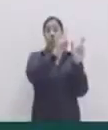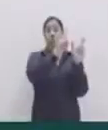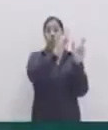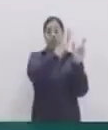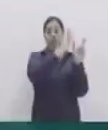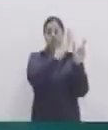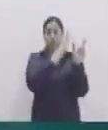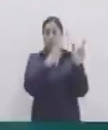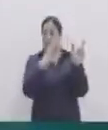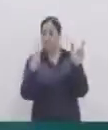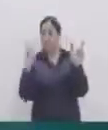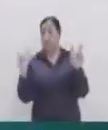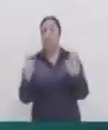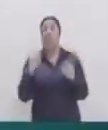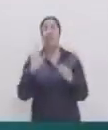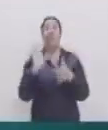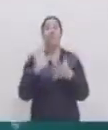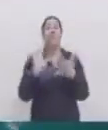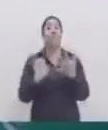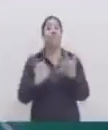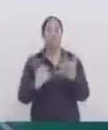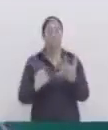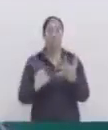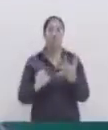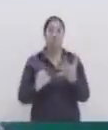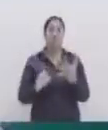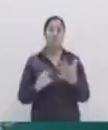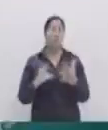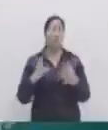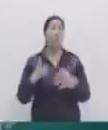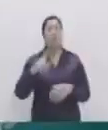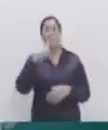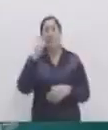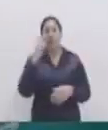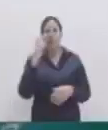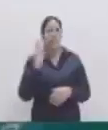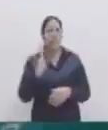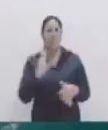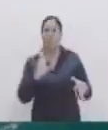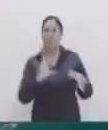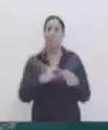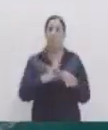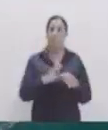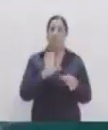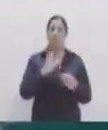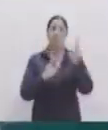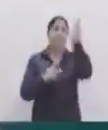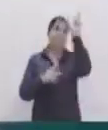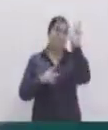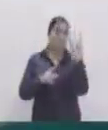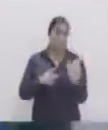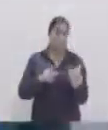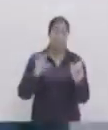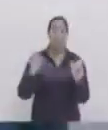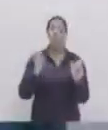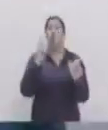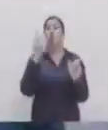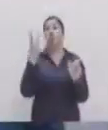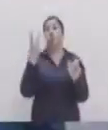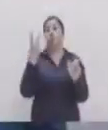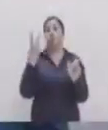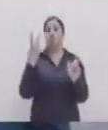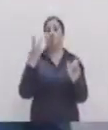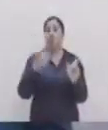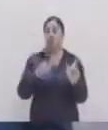1. O sea que estos elementos generalmente van a trabajar con valencia 1. Los elementos de la columna 2 van